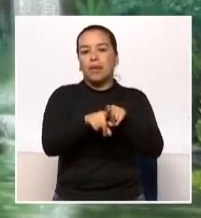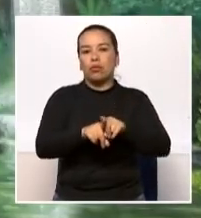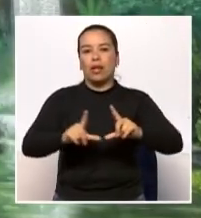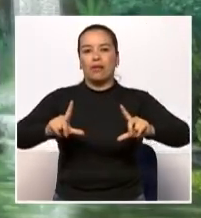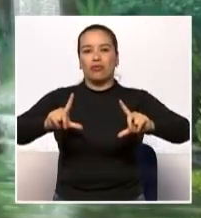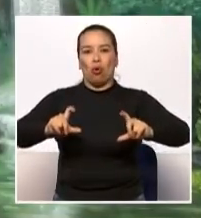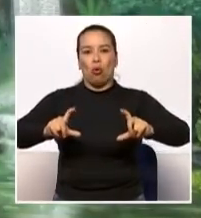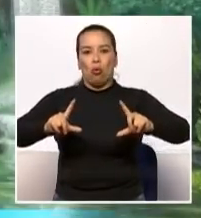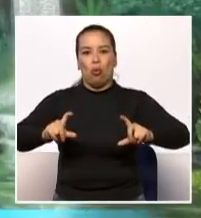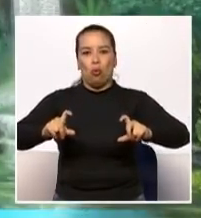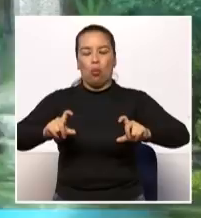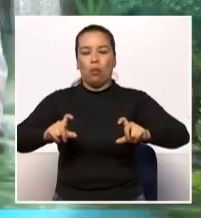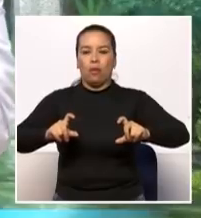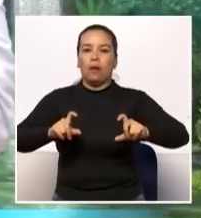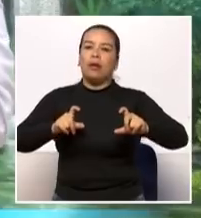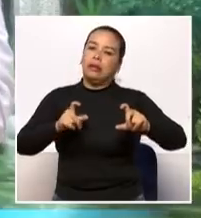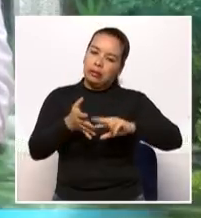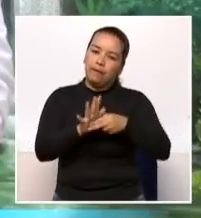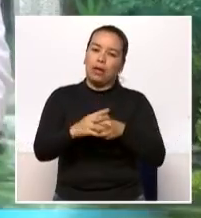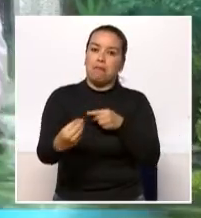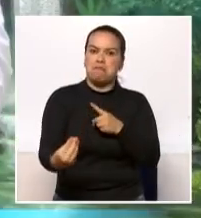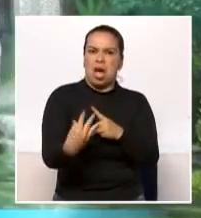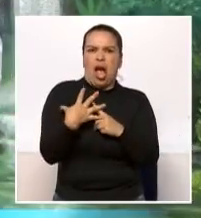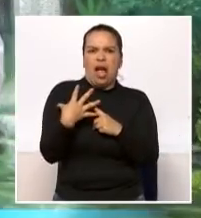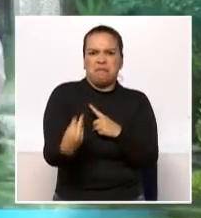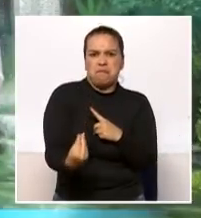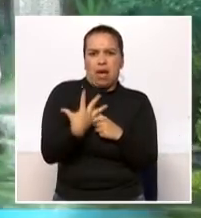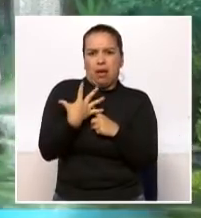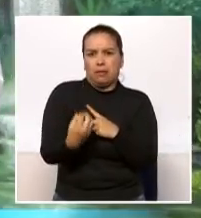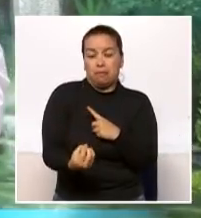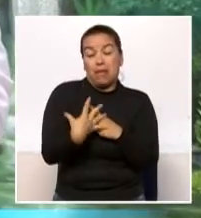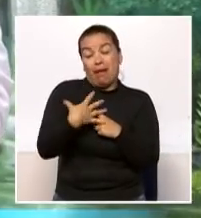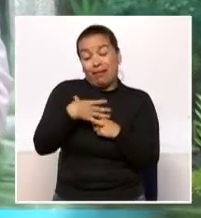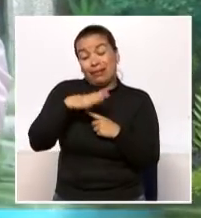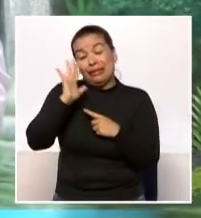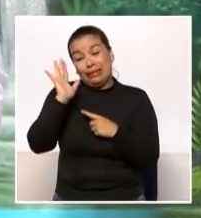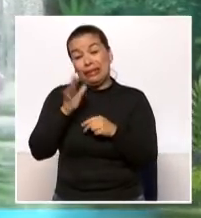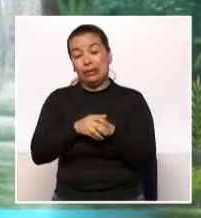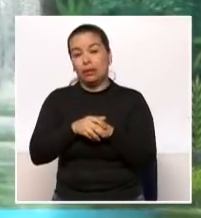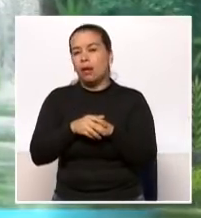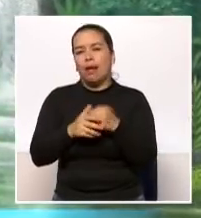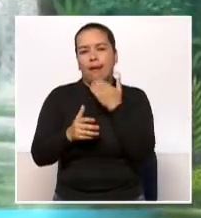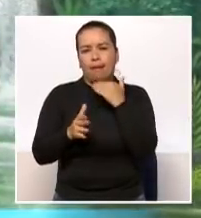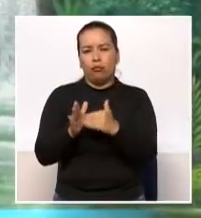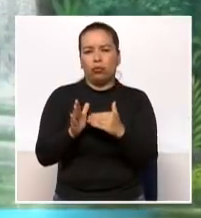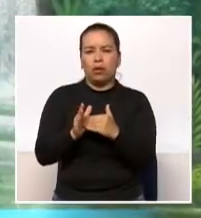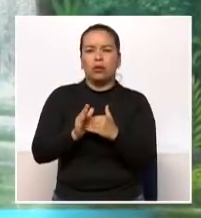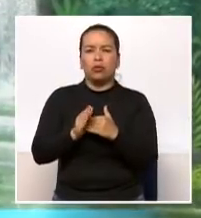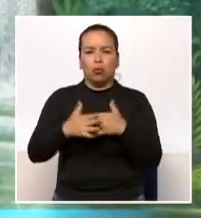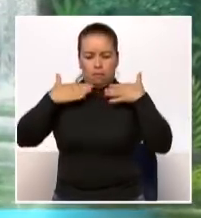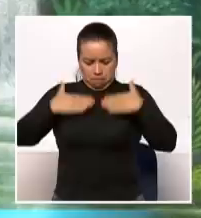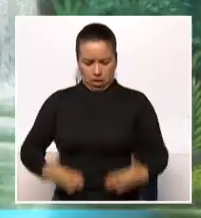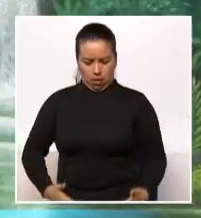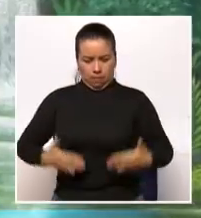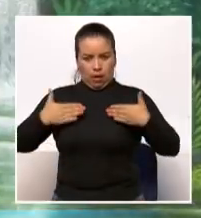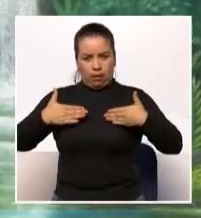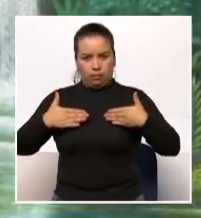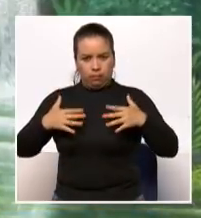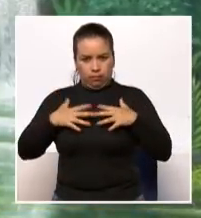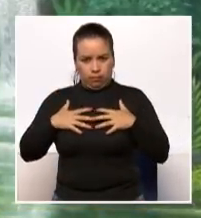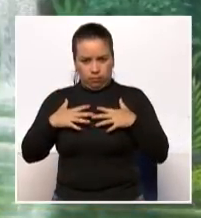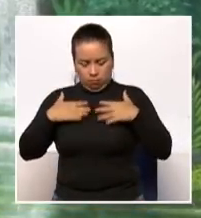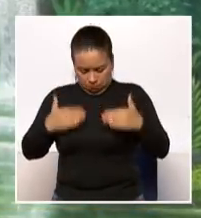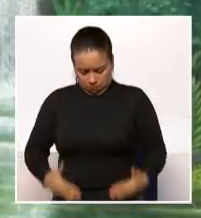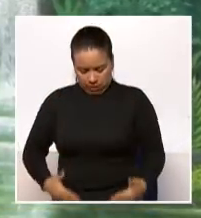¿cierto? Lo que pasa es que utilizan más radiaciones aún. Entonces, un ejemplo, si usted se hace una tomografía de tórax, ¿sí? Una tomografía de